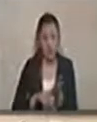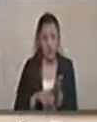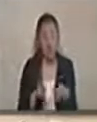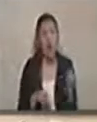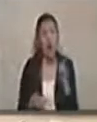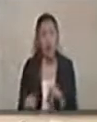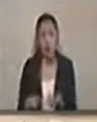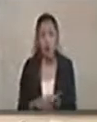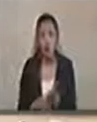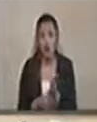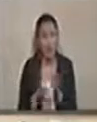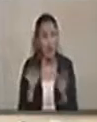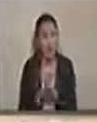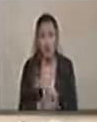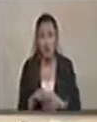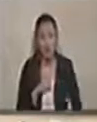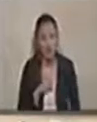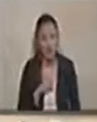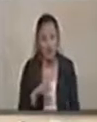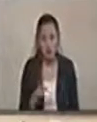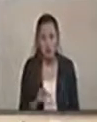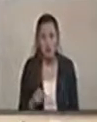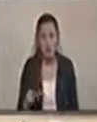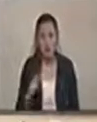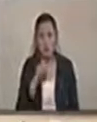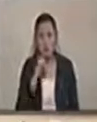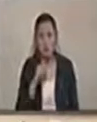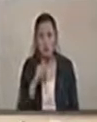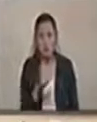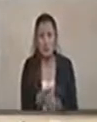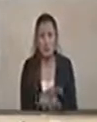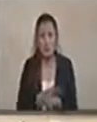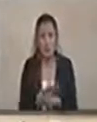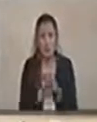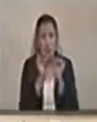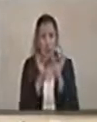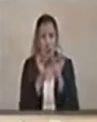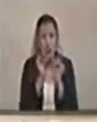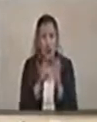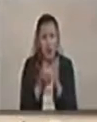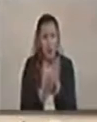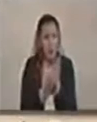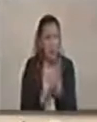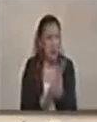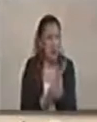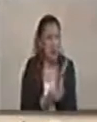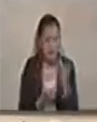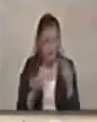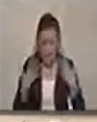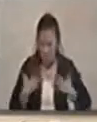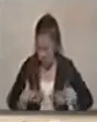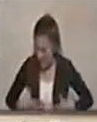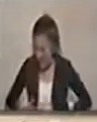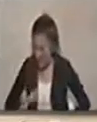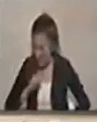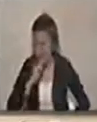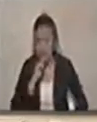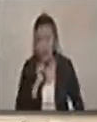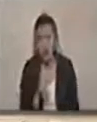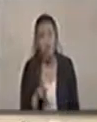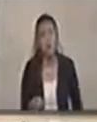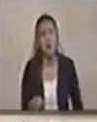que están viviendo en unas condiciones inhumanas, en las calles, sometidos a todo tipo